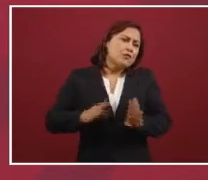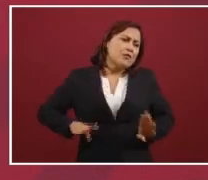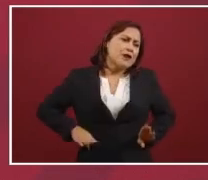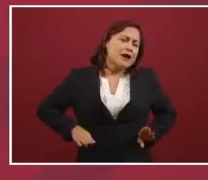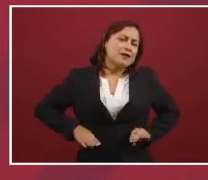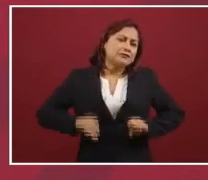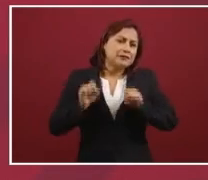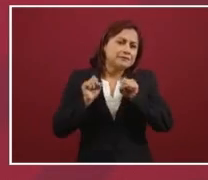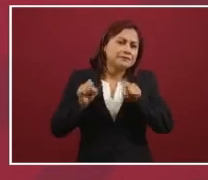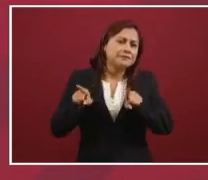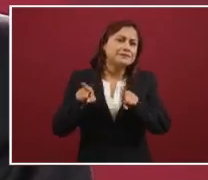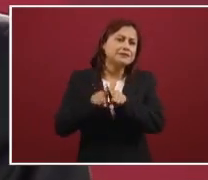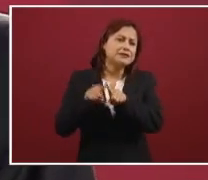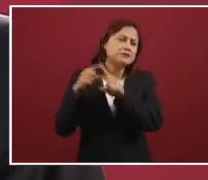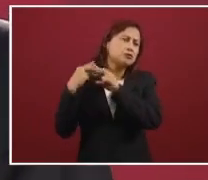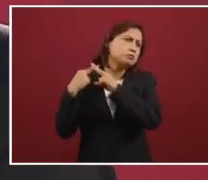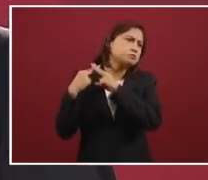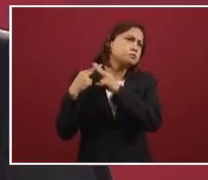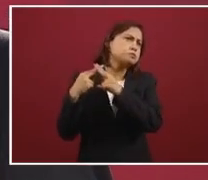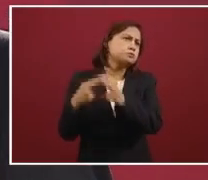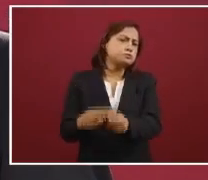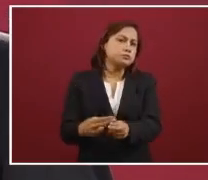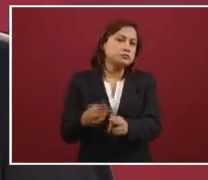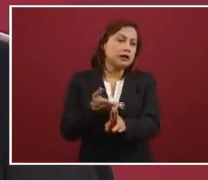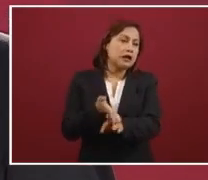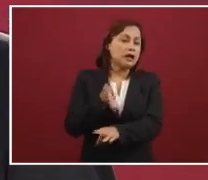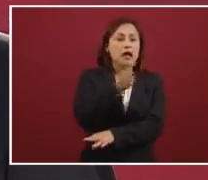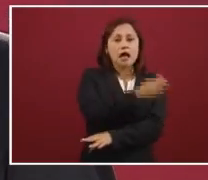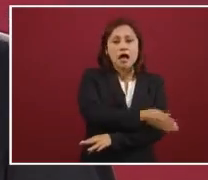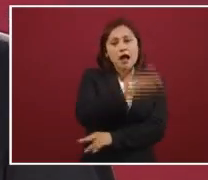El porfiriato fueron 34 años.